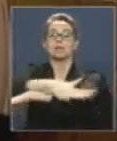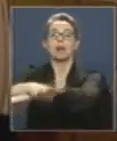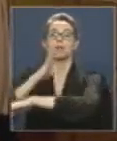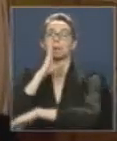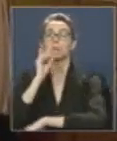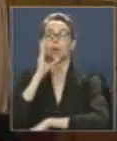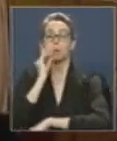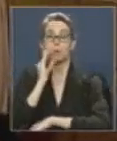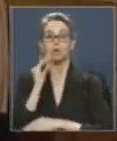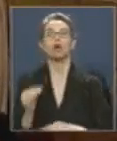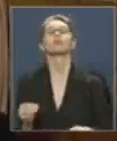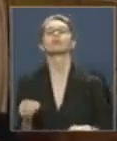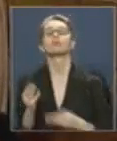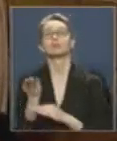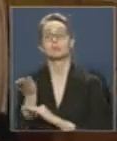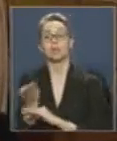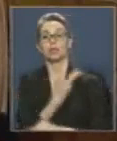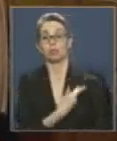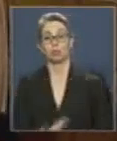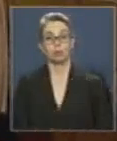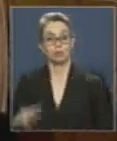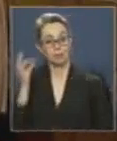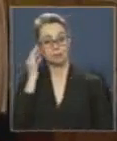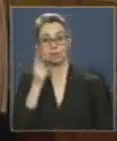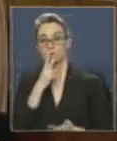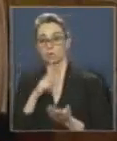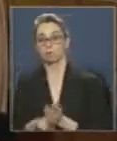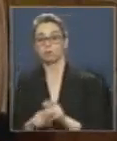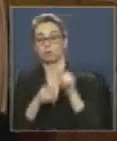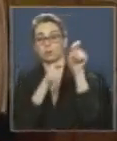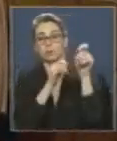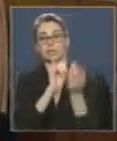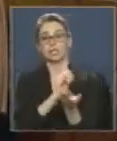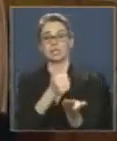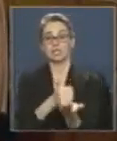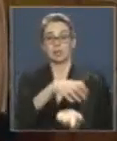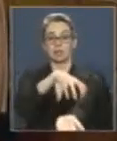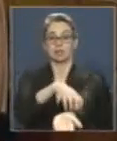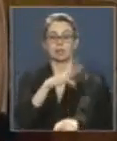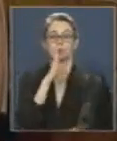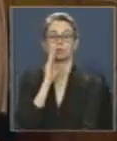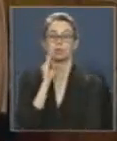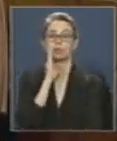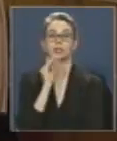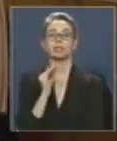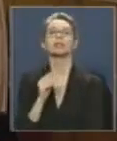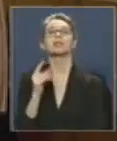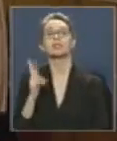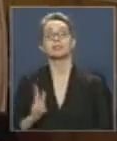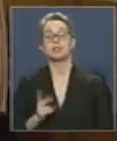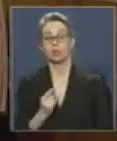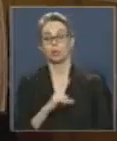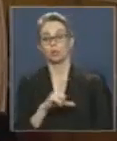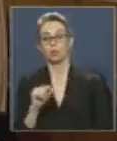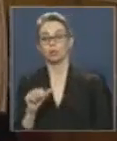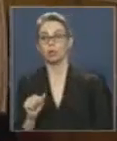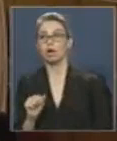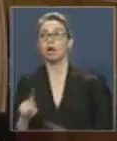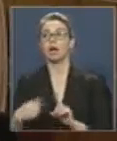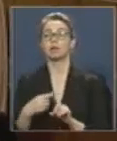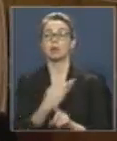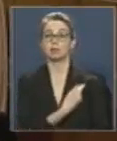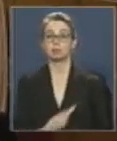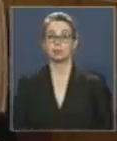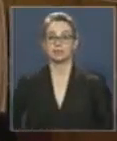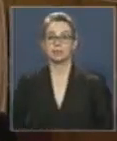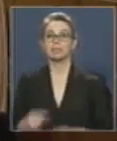por esto, presidenta, que solicito oficiar al intendente de la región del Biobío, Jorge Ulloa, y que además preside la comisión